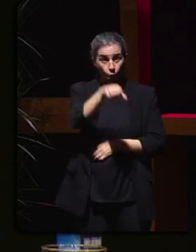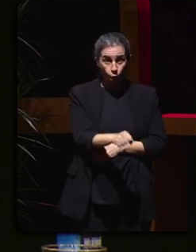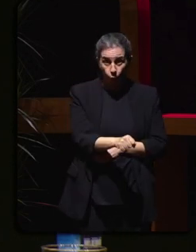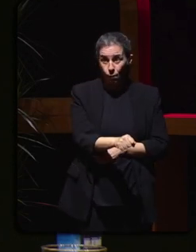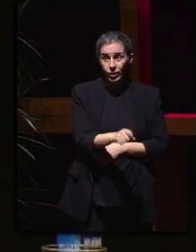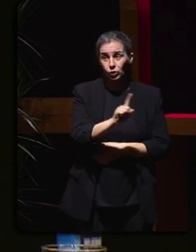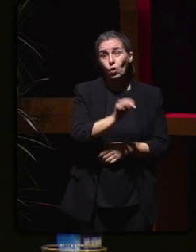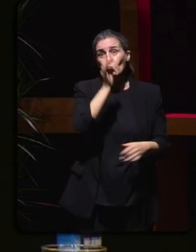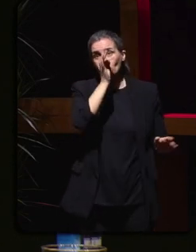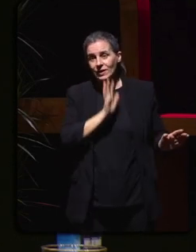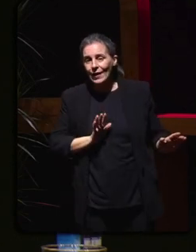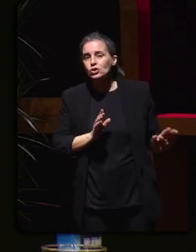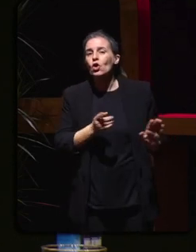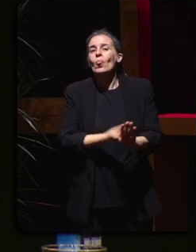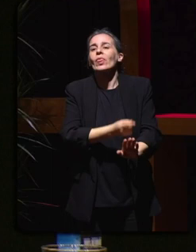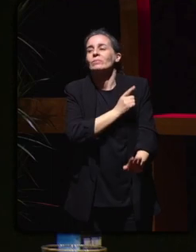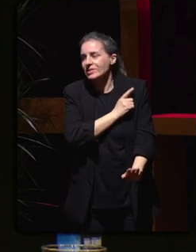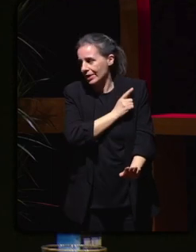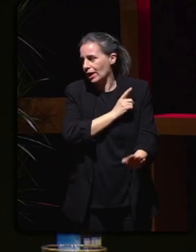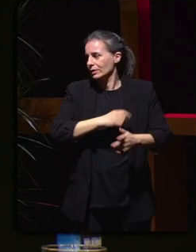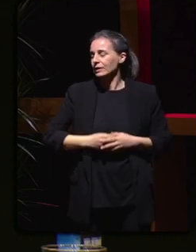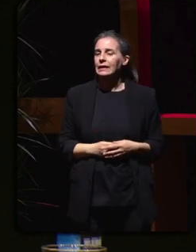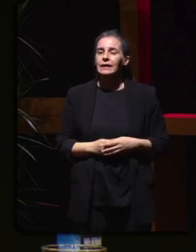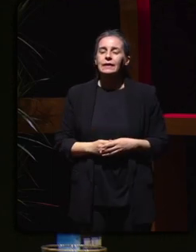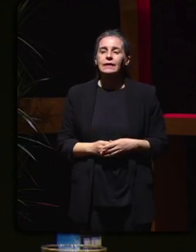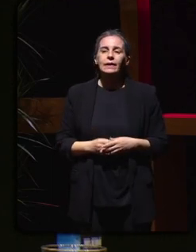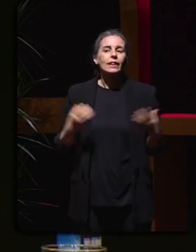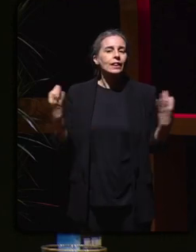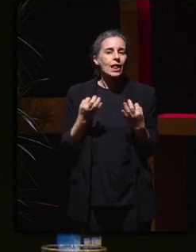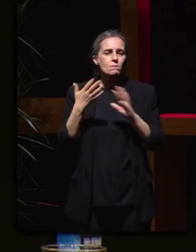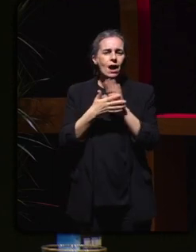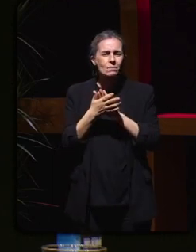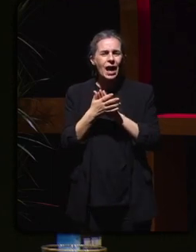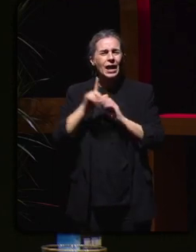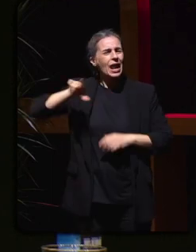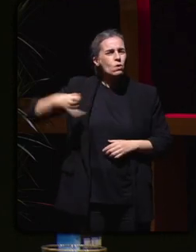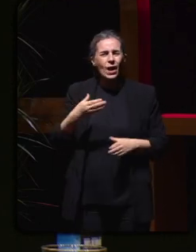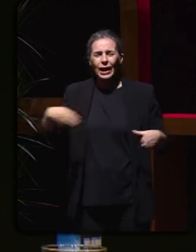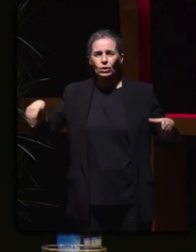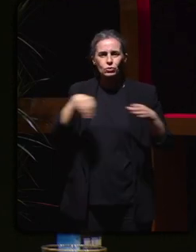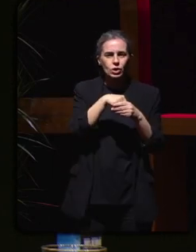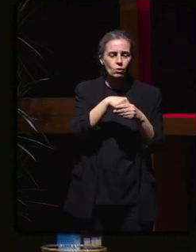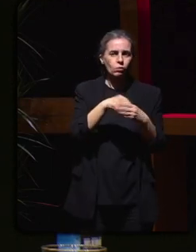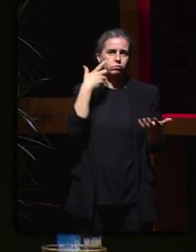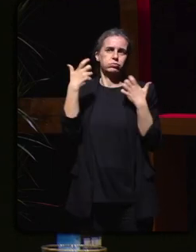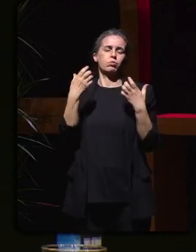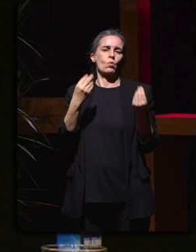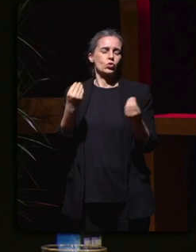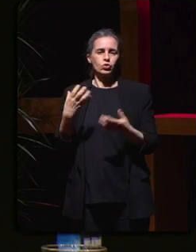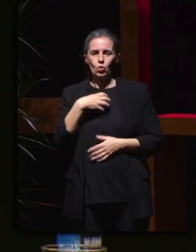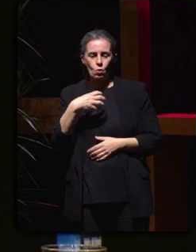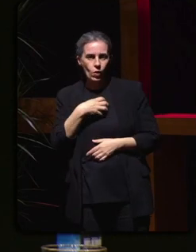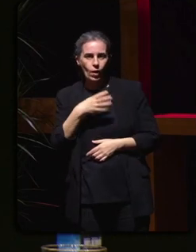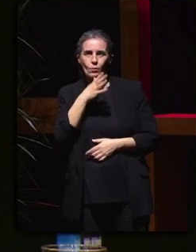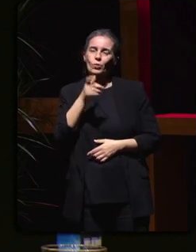demasiado entre paréntesis Qué pasa que tenemos que hablar con lenguajes inclusivos sin que se note demasiado porque las mujeres